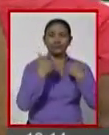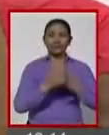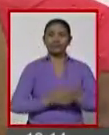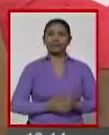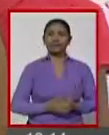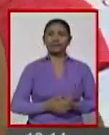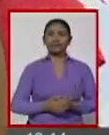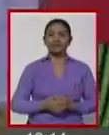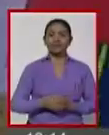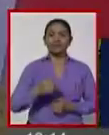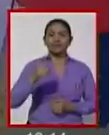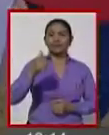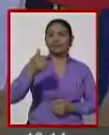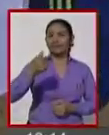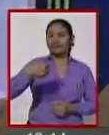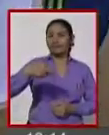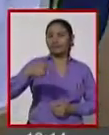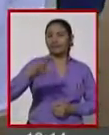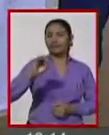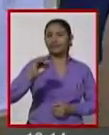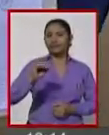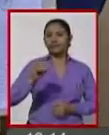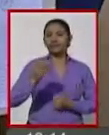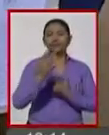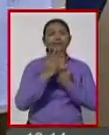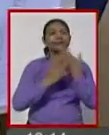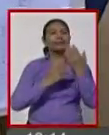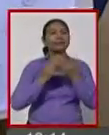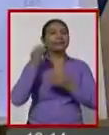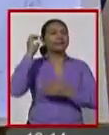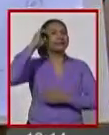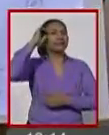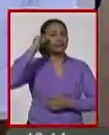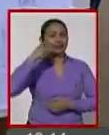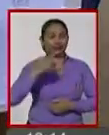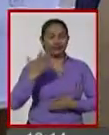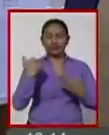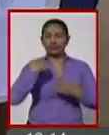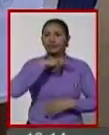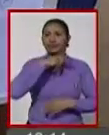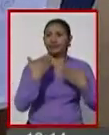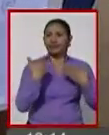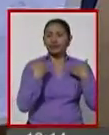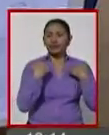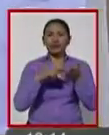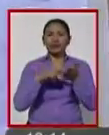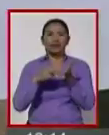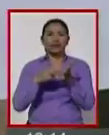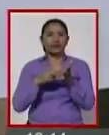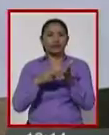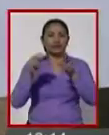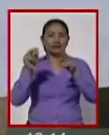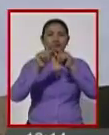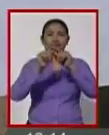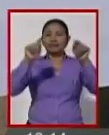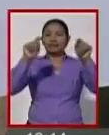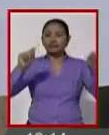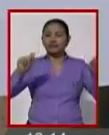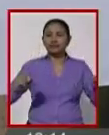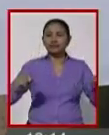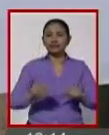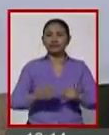de la forma agraria que ha pasado a mano del Estado. Nosotros tenemos lo que es el título,